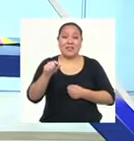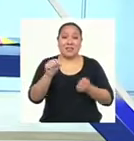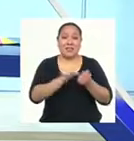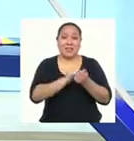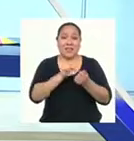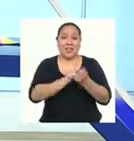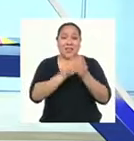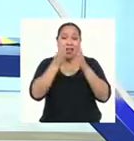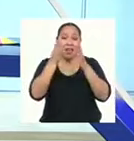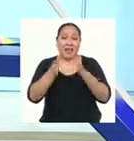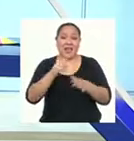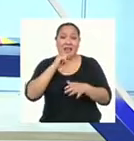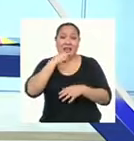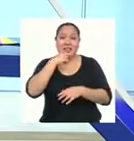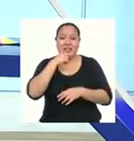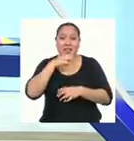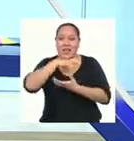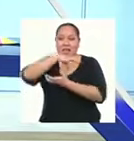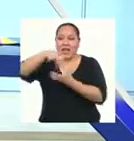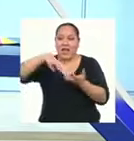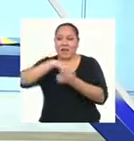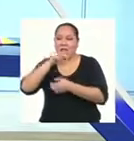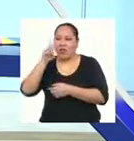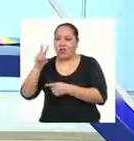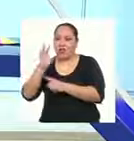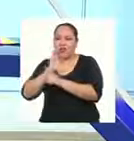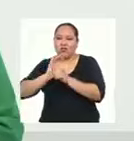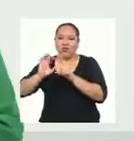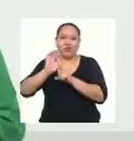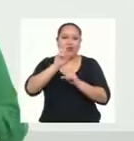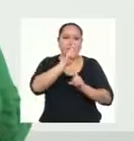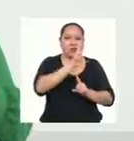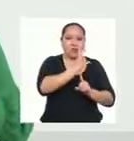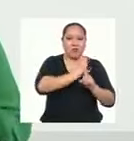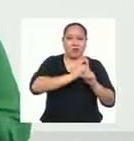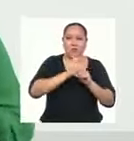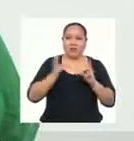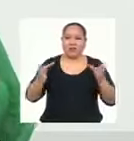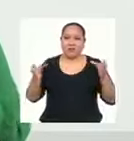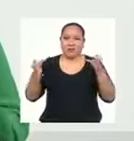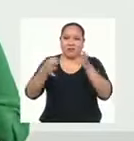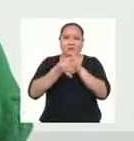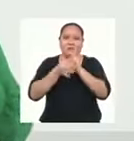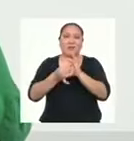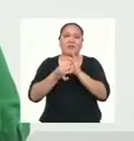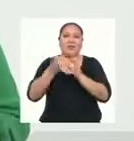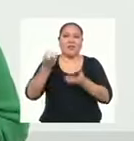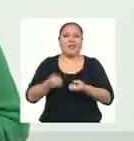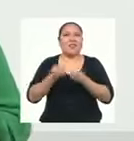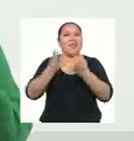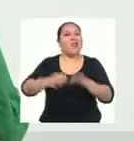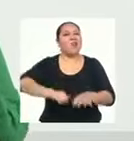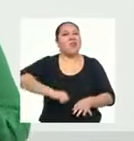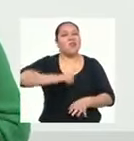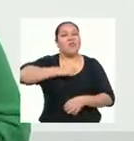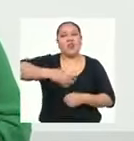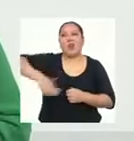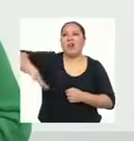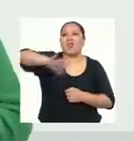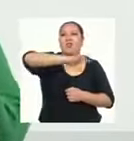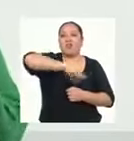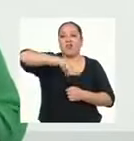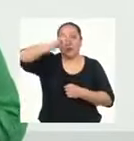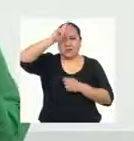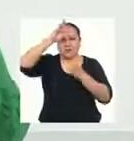manifestaciones culturales, está difundiendo nuestra cultura. Y generando orgullo a todas las peruanas y